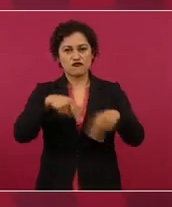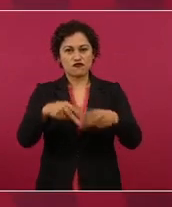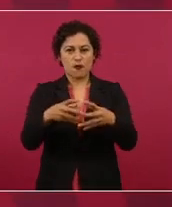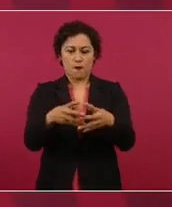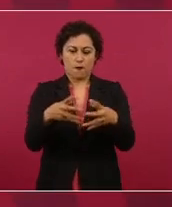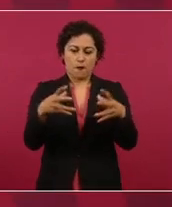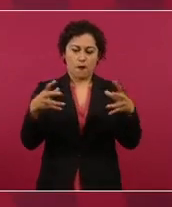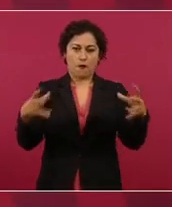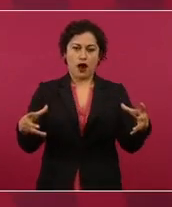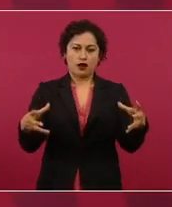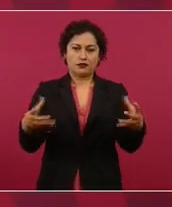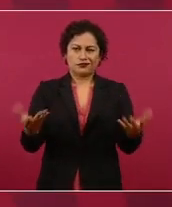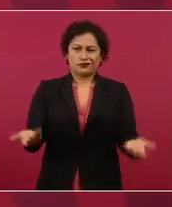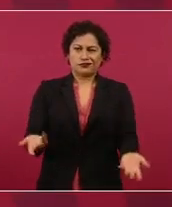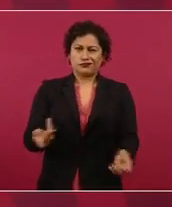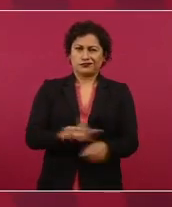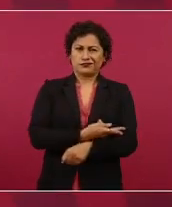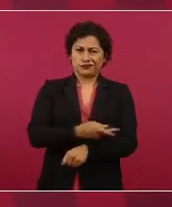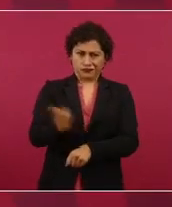poco profesionalismo